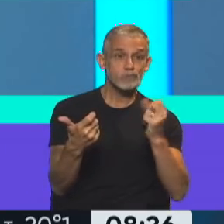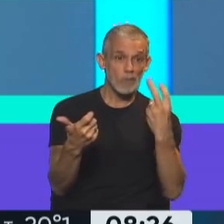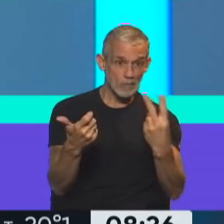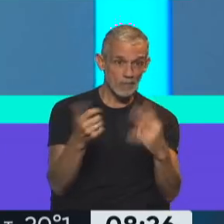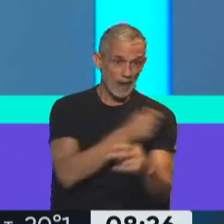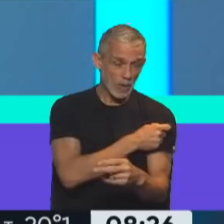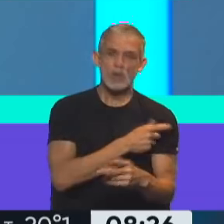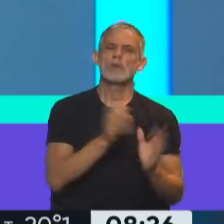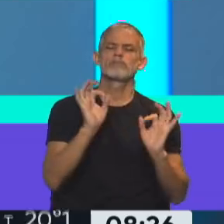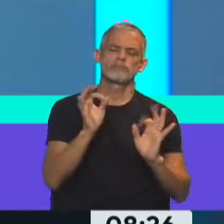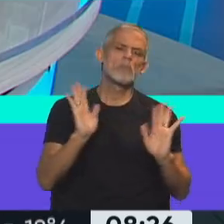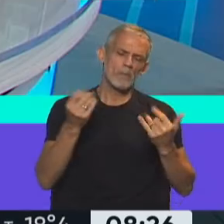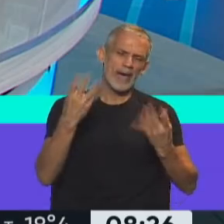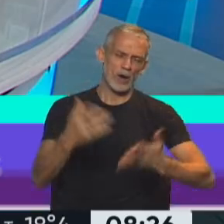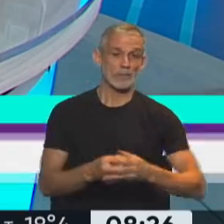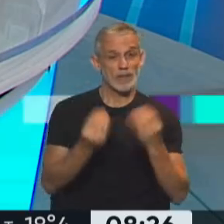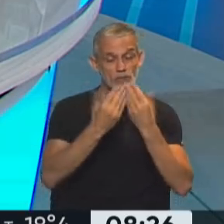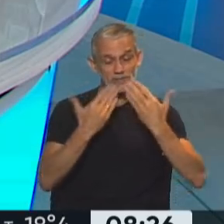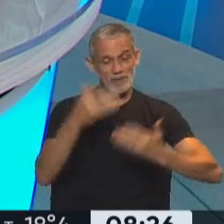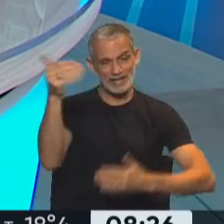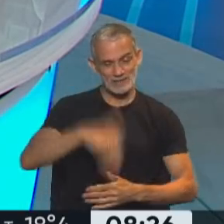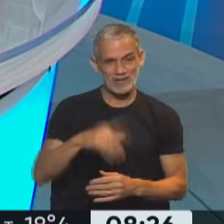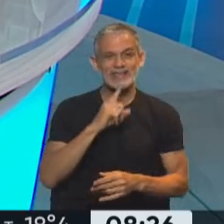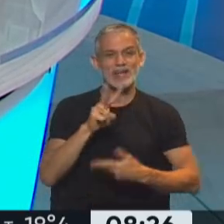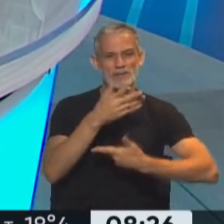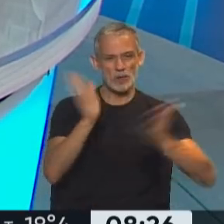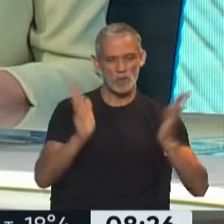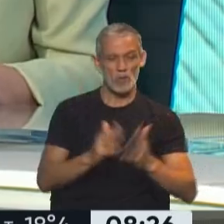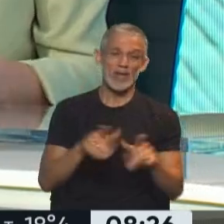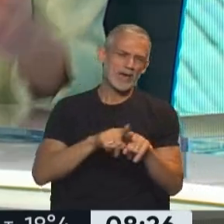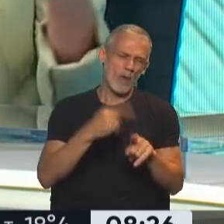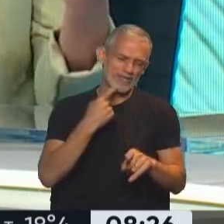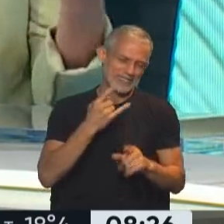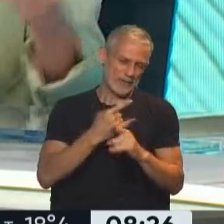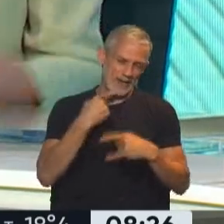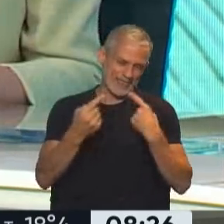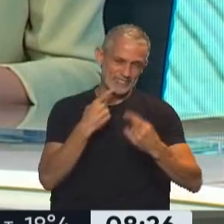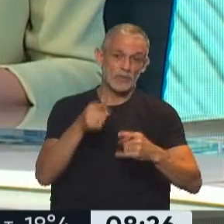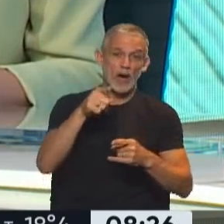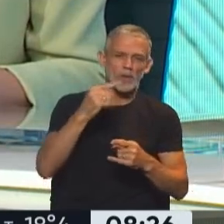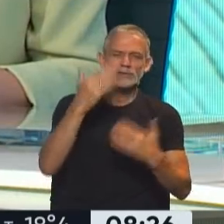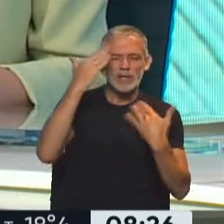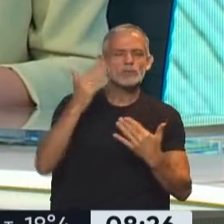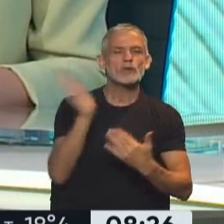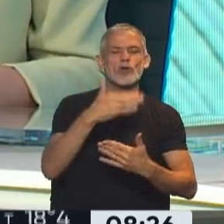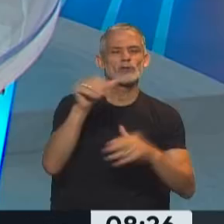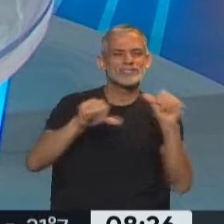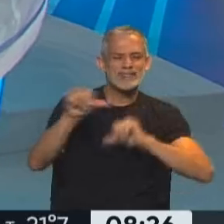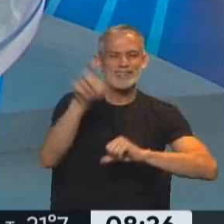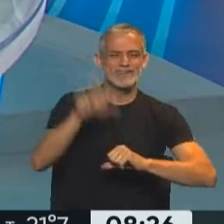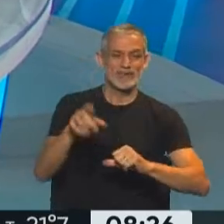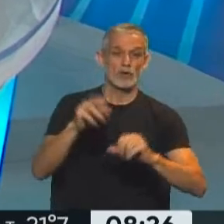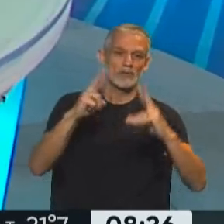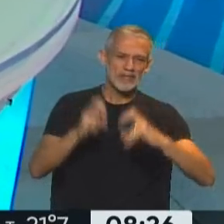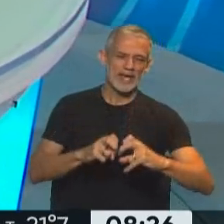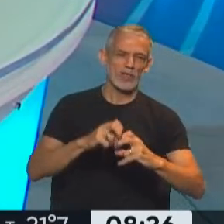podríamos tomarse. Ana, muchas gracias por haber venido a la televisión pública y, como decimos siempre, en Voz saludamos a todos los científicos, investigadores